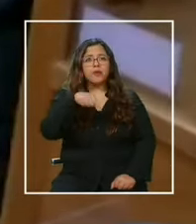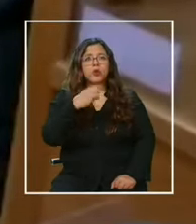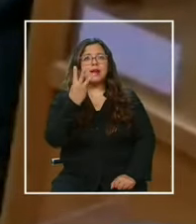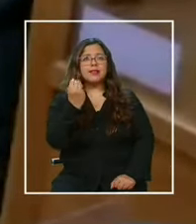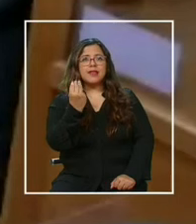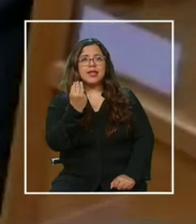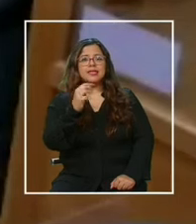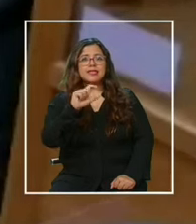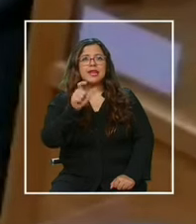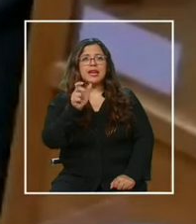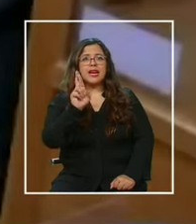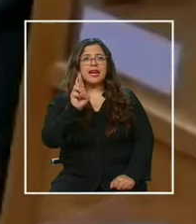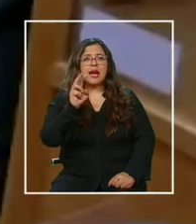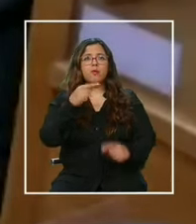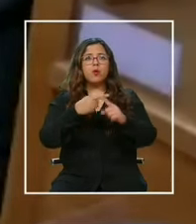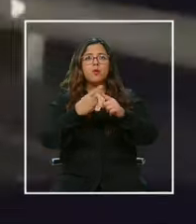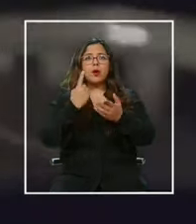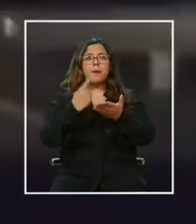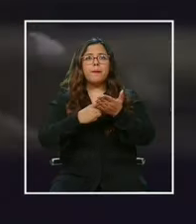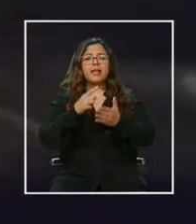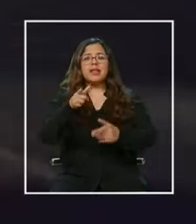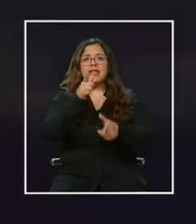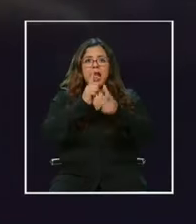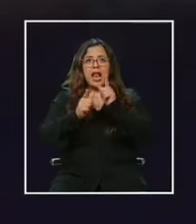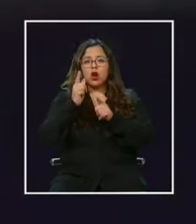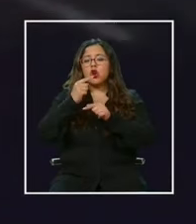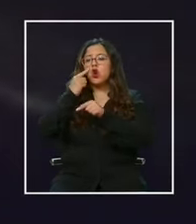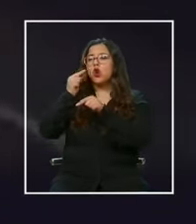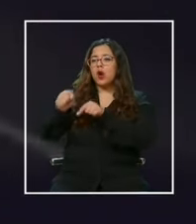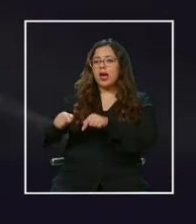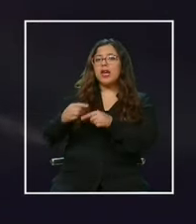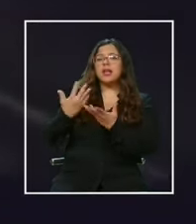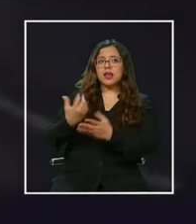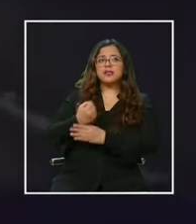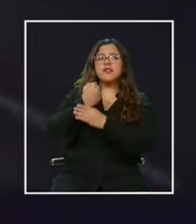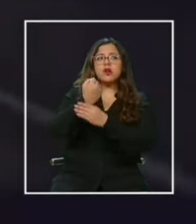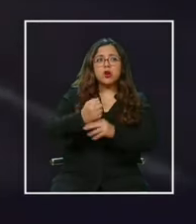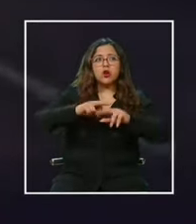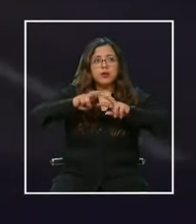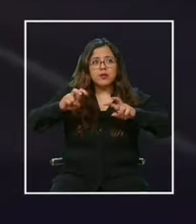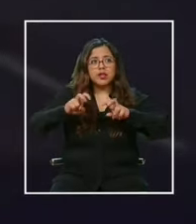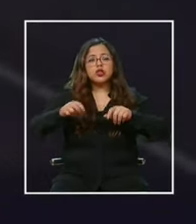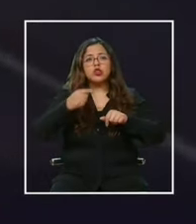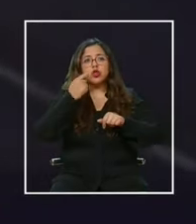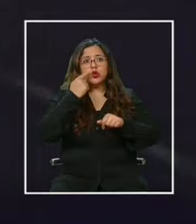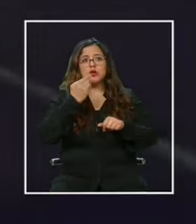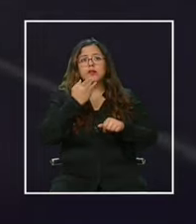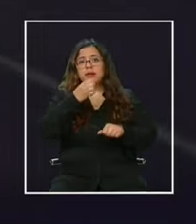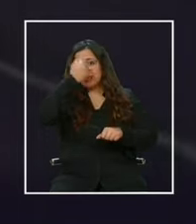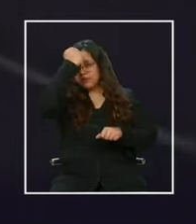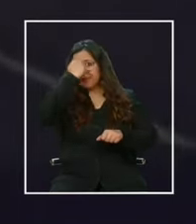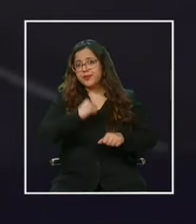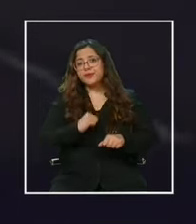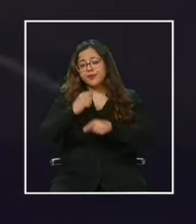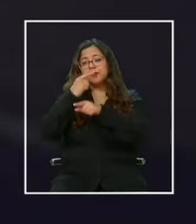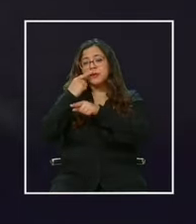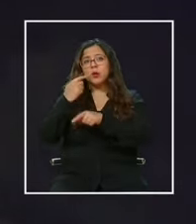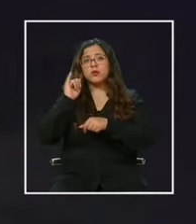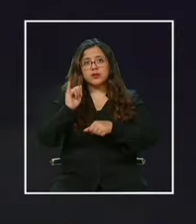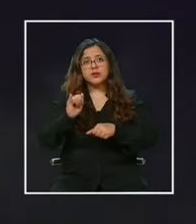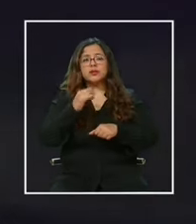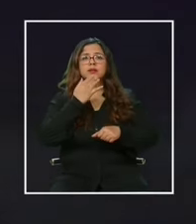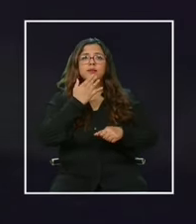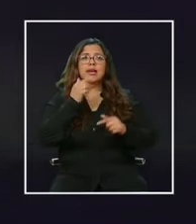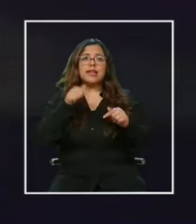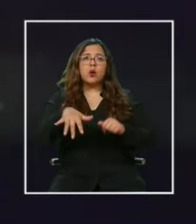2.13 gramos por mil de alcohol. En primer lugar, colaborar con la investigación, manifestar desde ya el arrepentimiento de mi representado, y